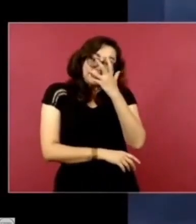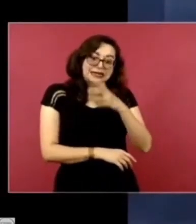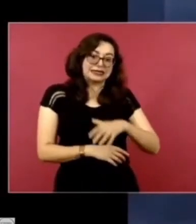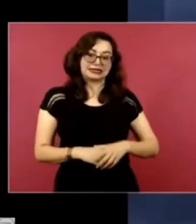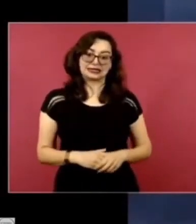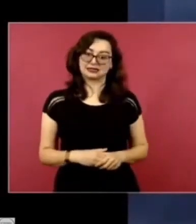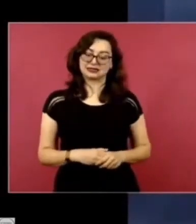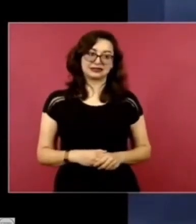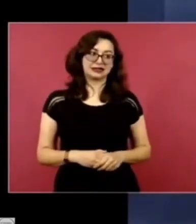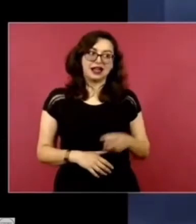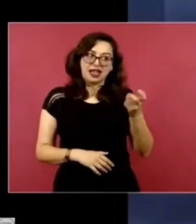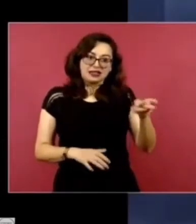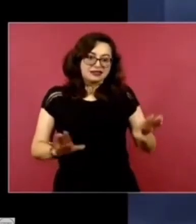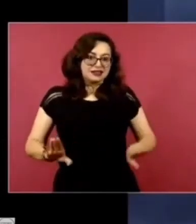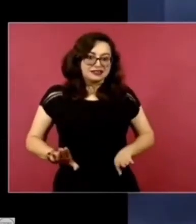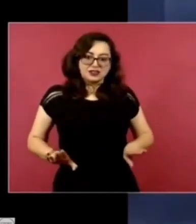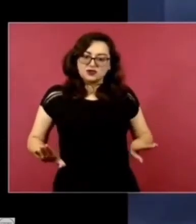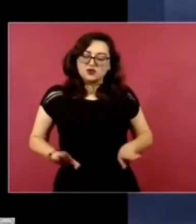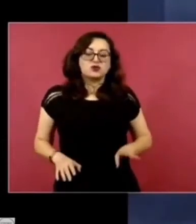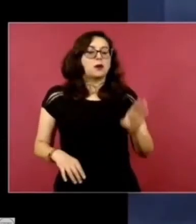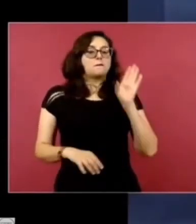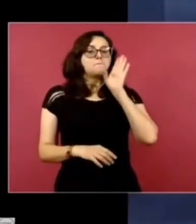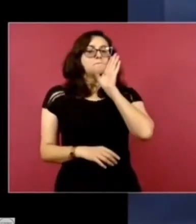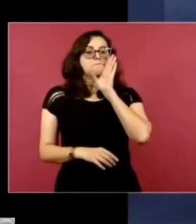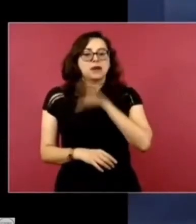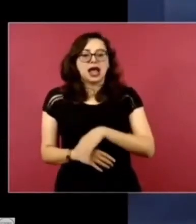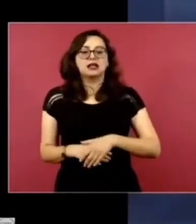esencia... Y además, qué bueno que me permites